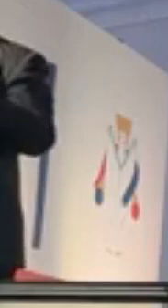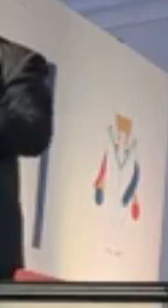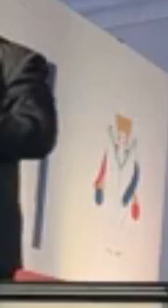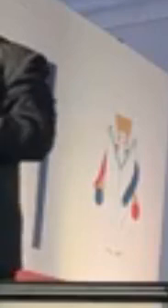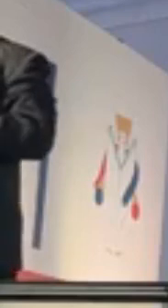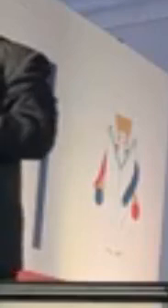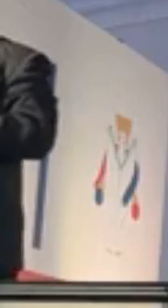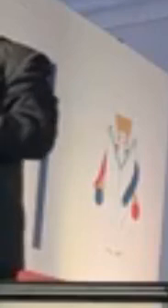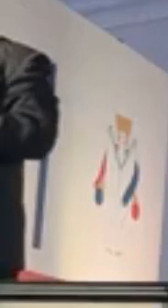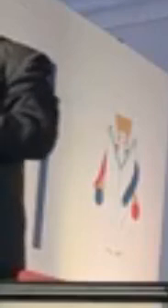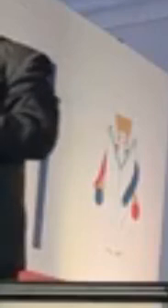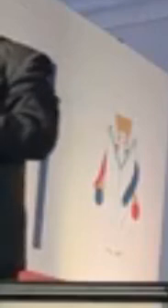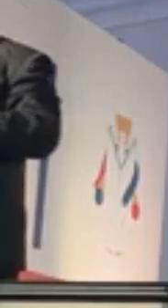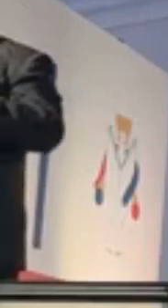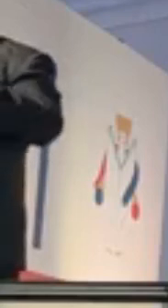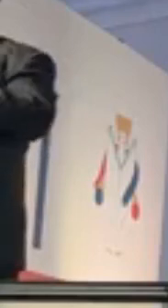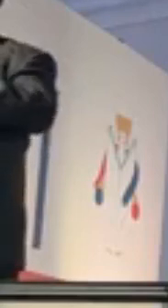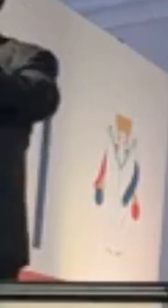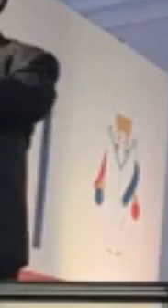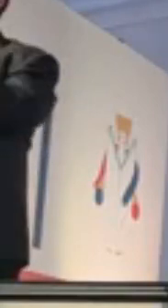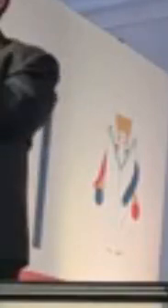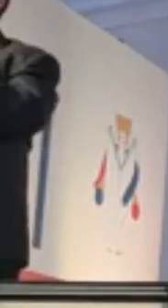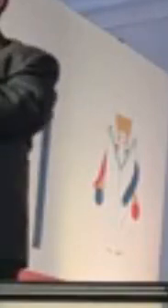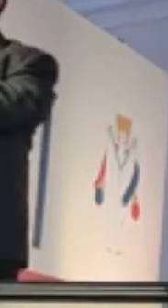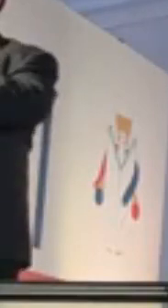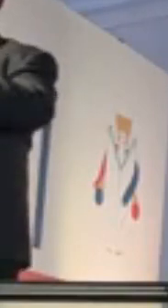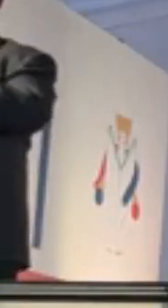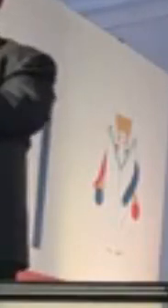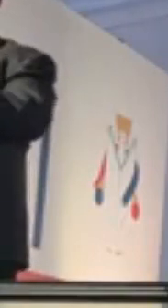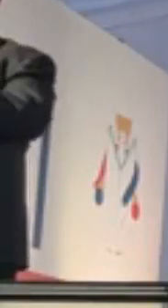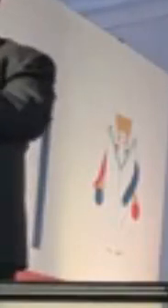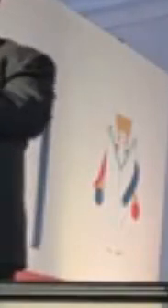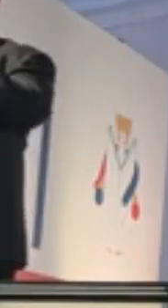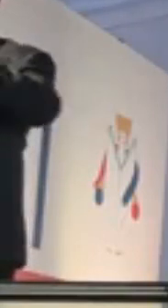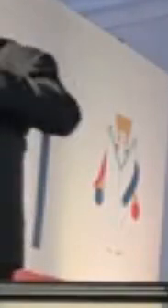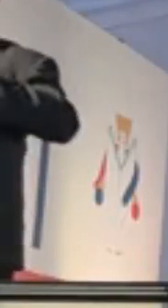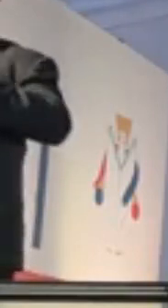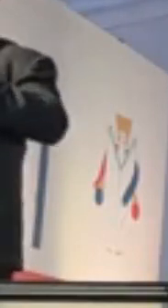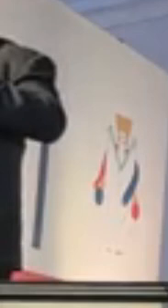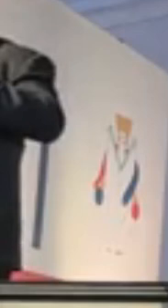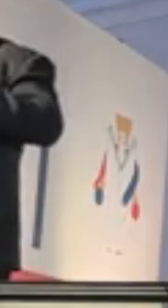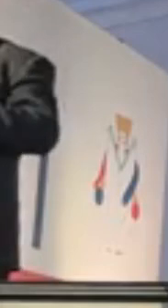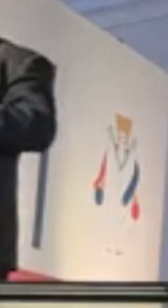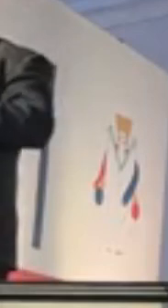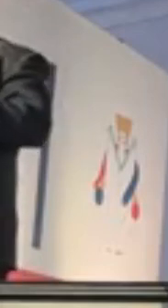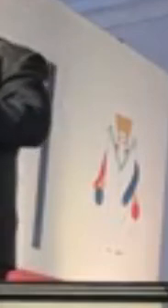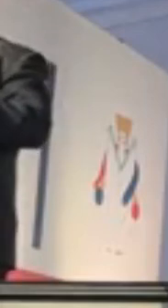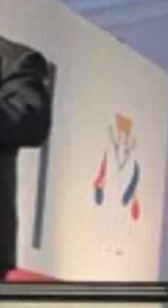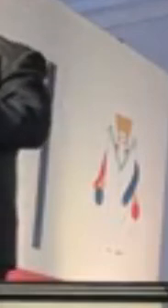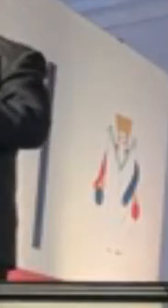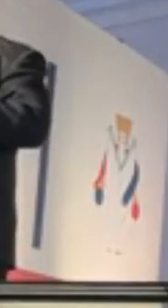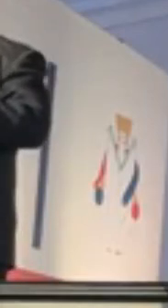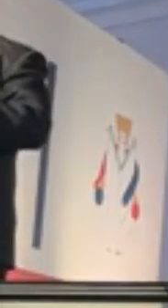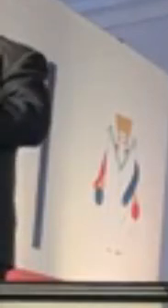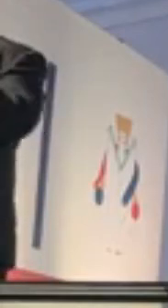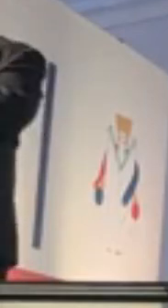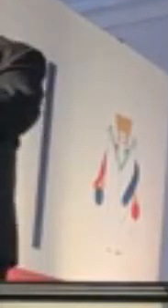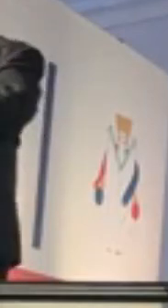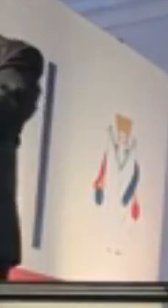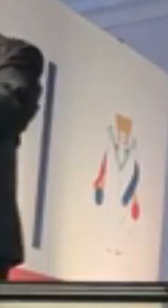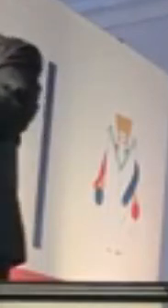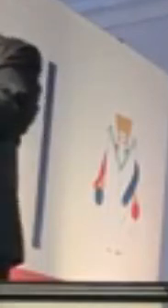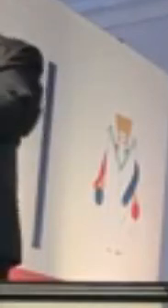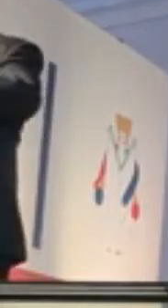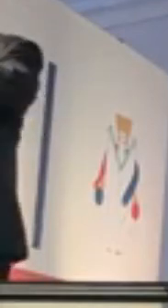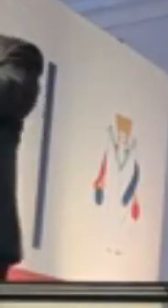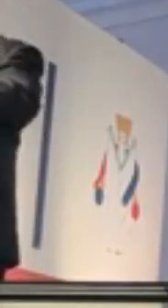por construir ese otro mundo alternativo al capitalismo que necesita no solo los pueblos de América Latina y el Caribe, no solo